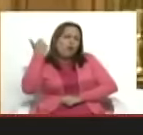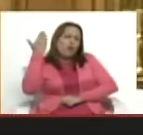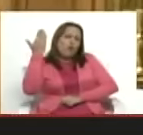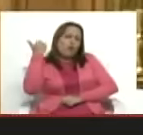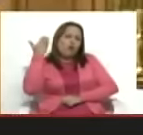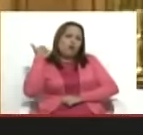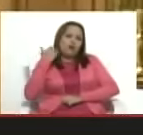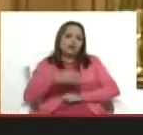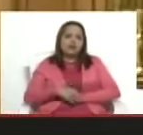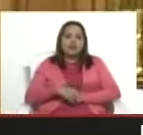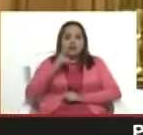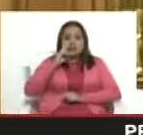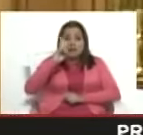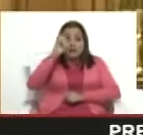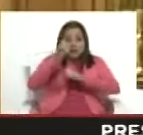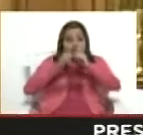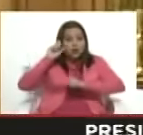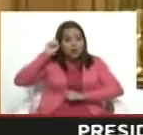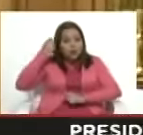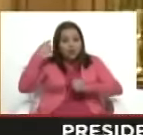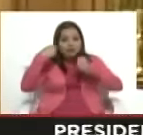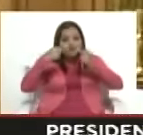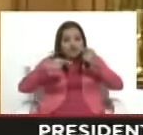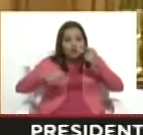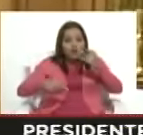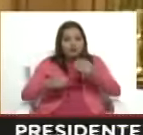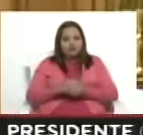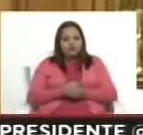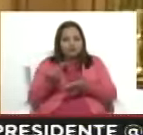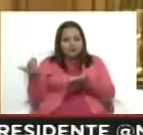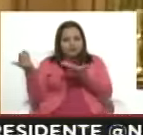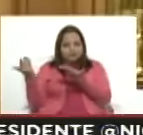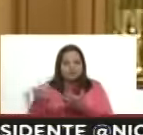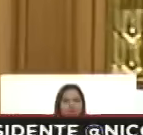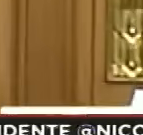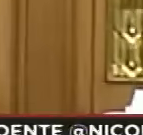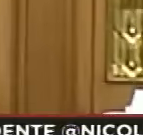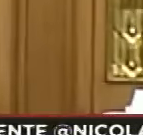Vamos a ver este video que nos recuerda algunas cosas ahí. Adelante, ciudadano.